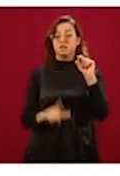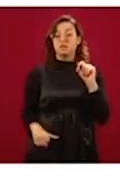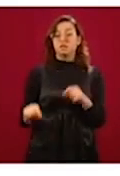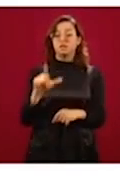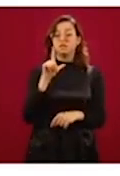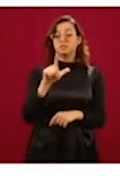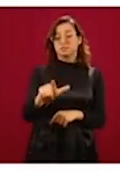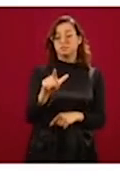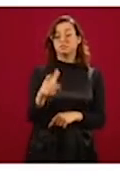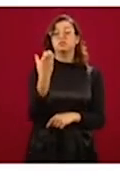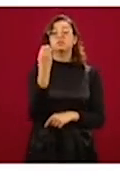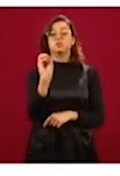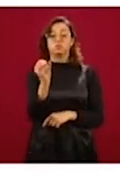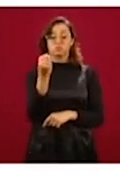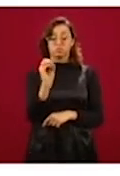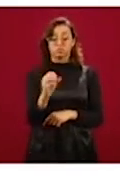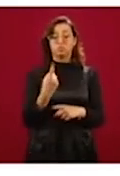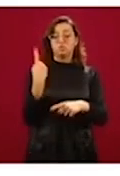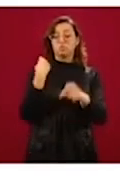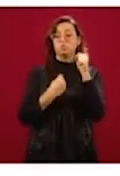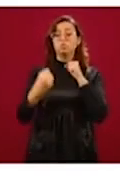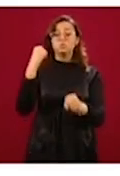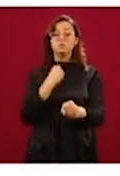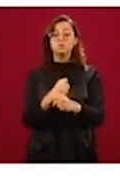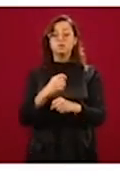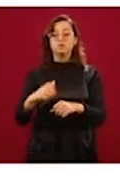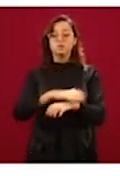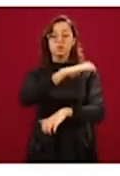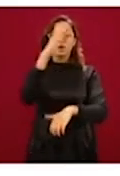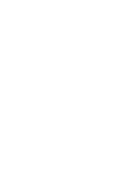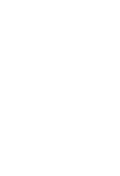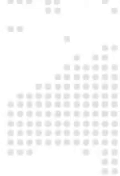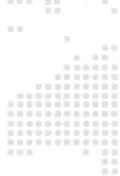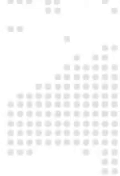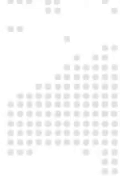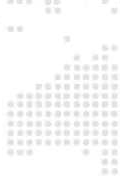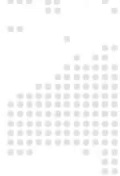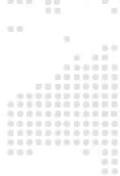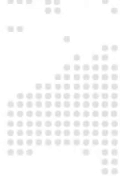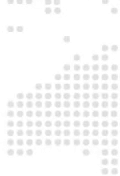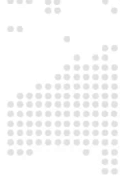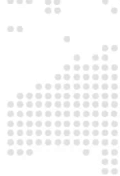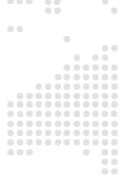del año pasado y deberá estar concluido hasta antes de que finalice el 2022